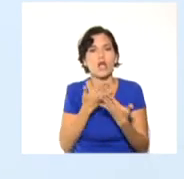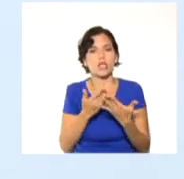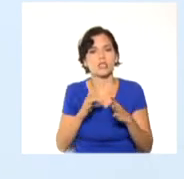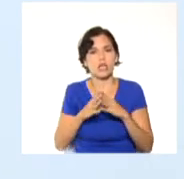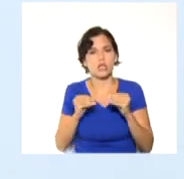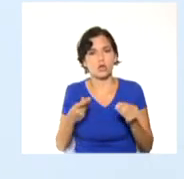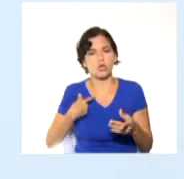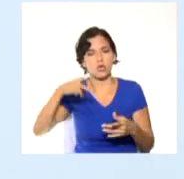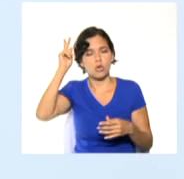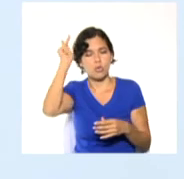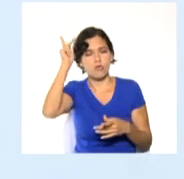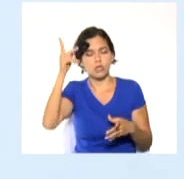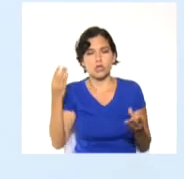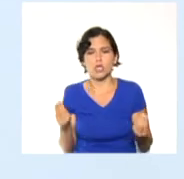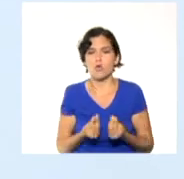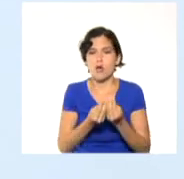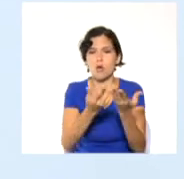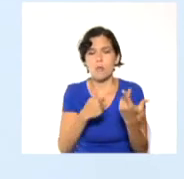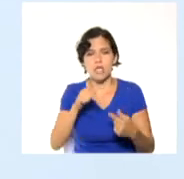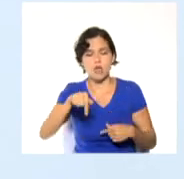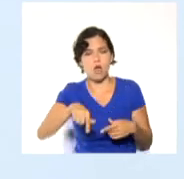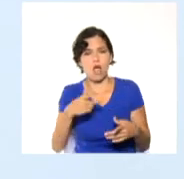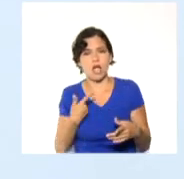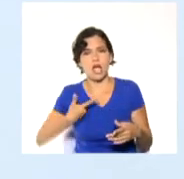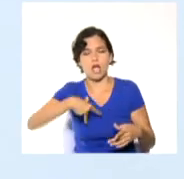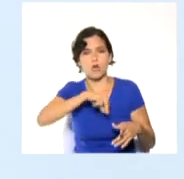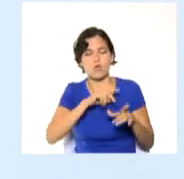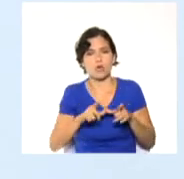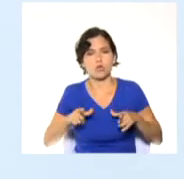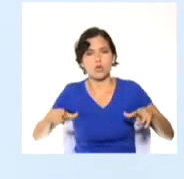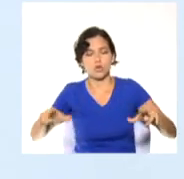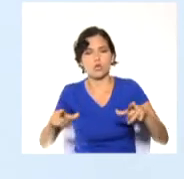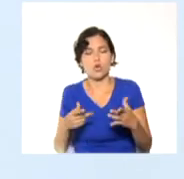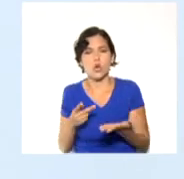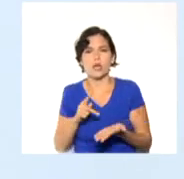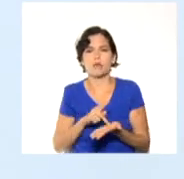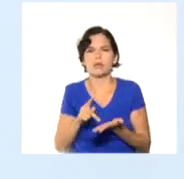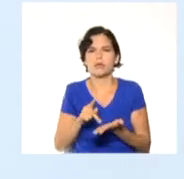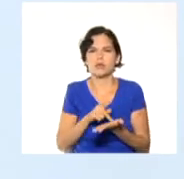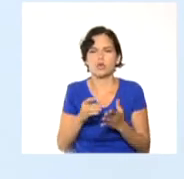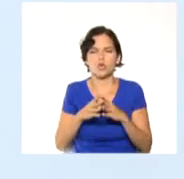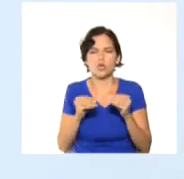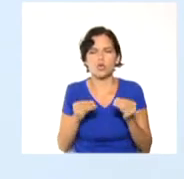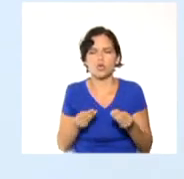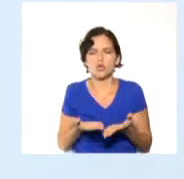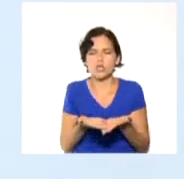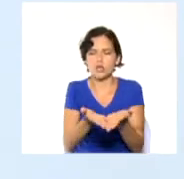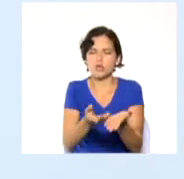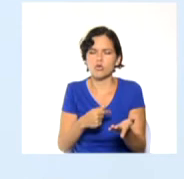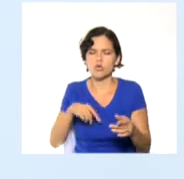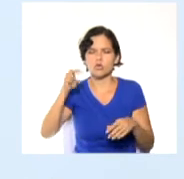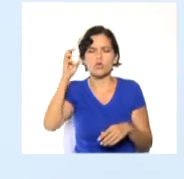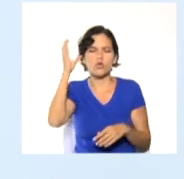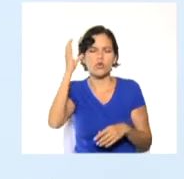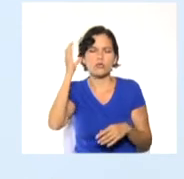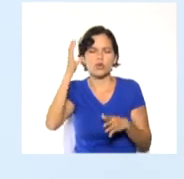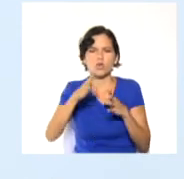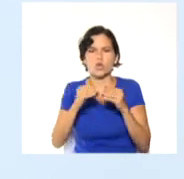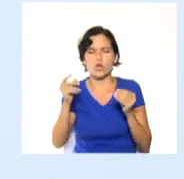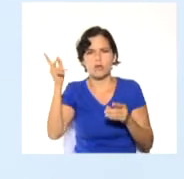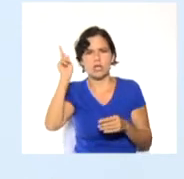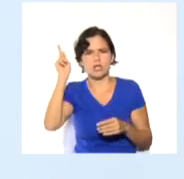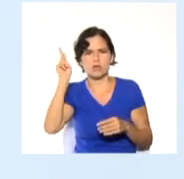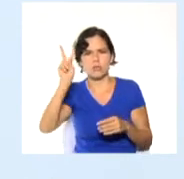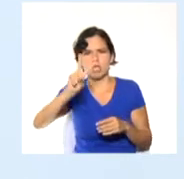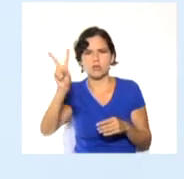nuestros profesores que nos acompañaron acá en nuestro estudio y que impartieron todos sus conocimientos con toda Venezuela. Pero antes